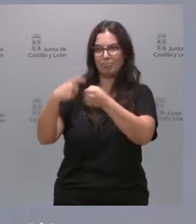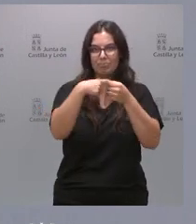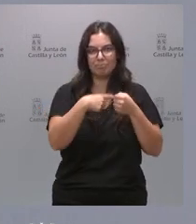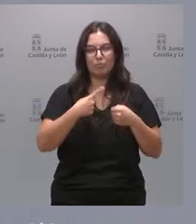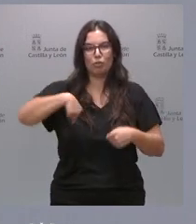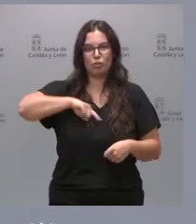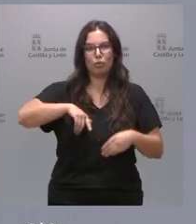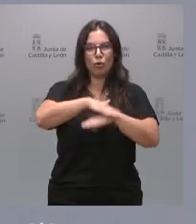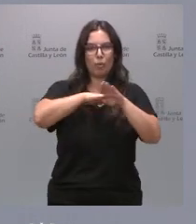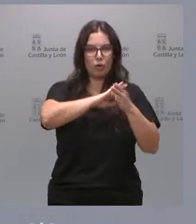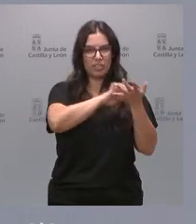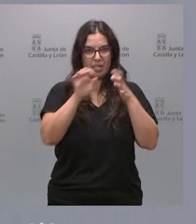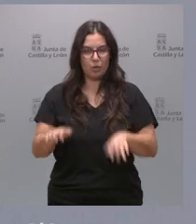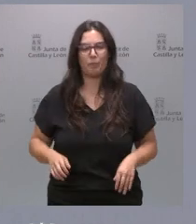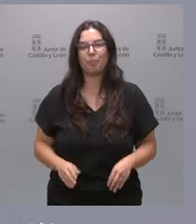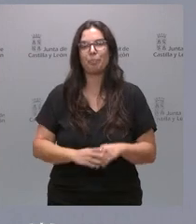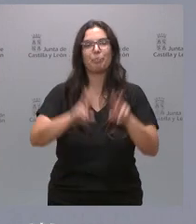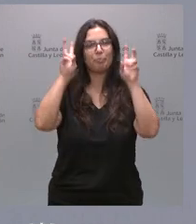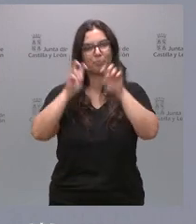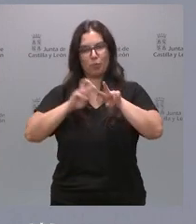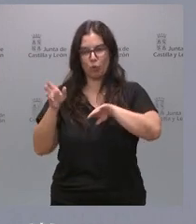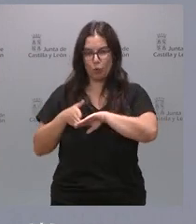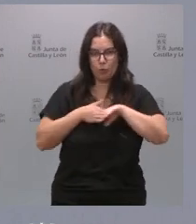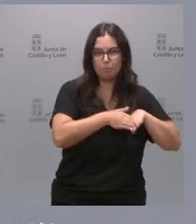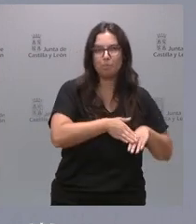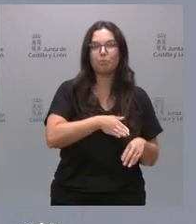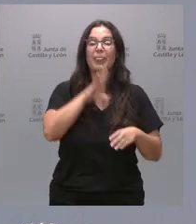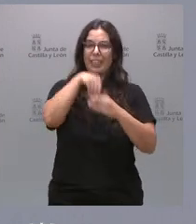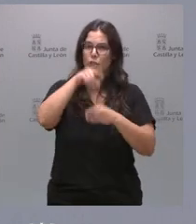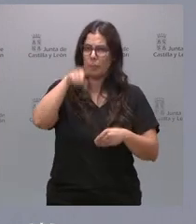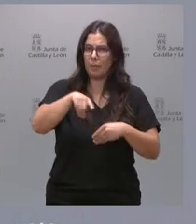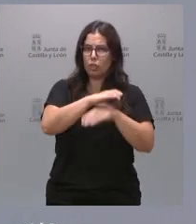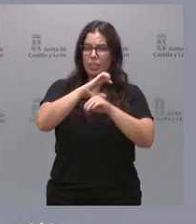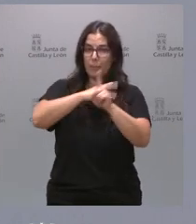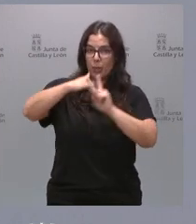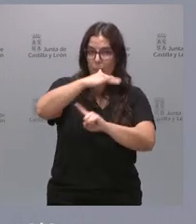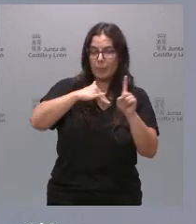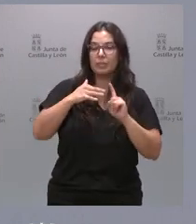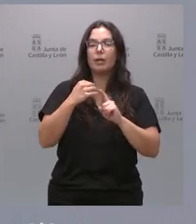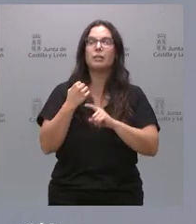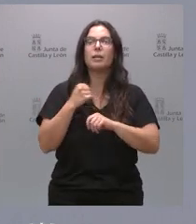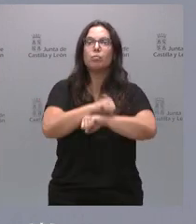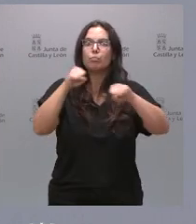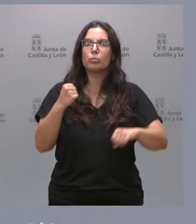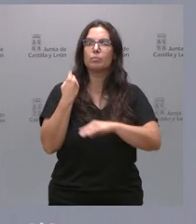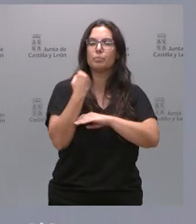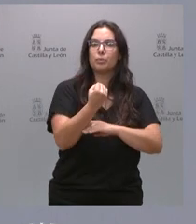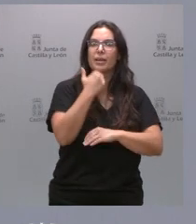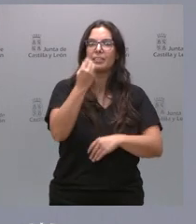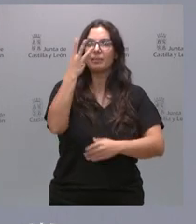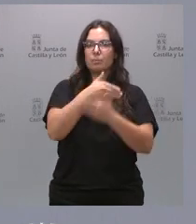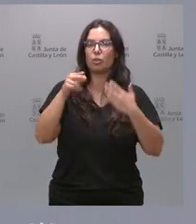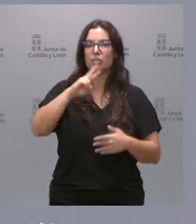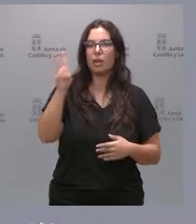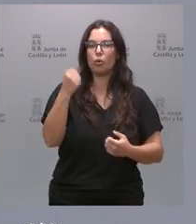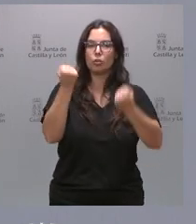Castilla y León en otro orden de cosas y también con la consejería de medio ambiente se refuerza con casi 3 millones de euros la flota de vehículos